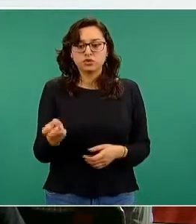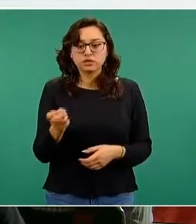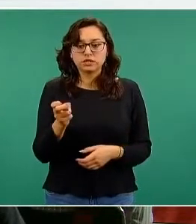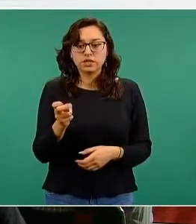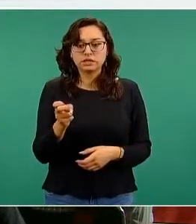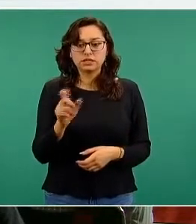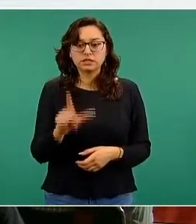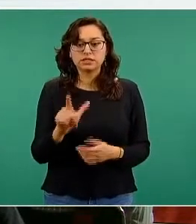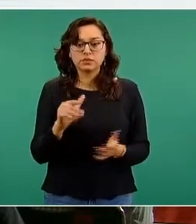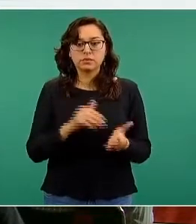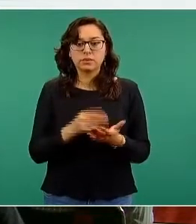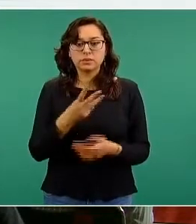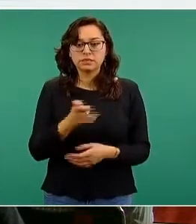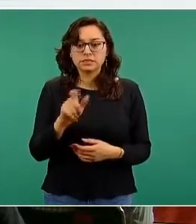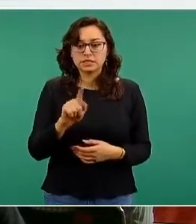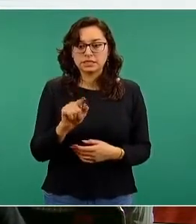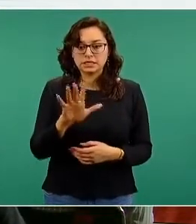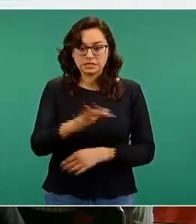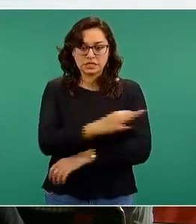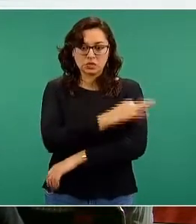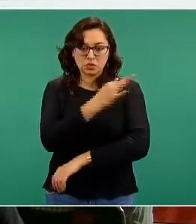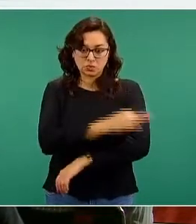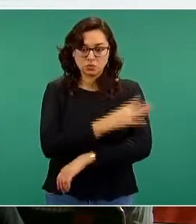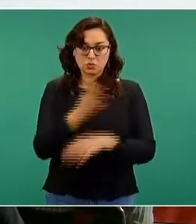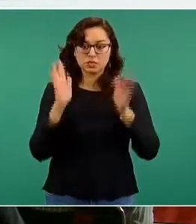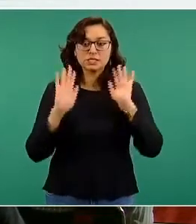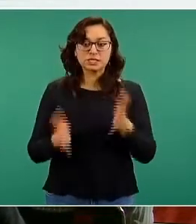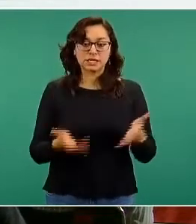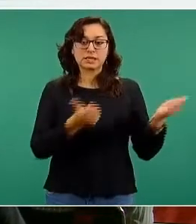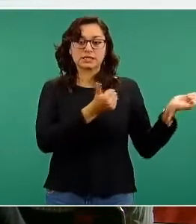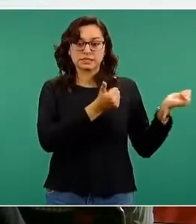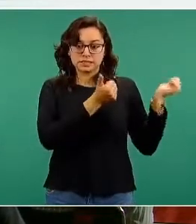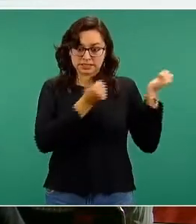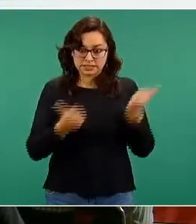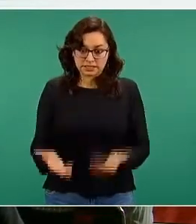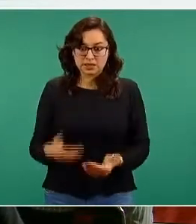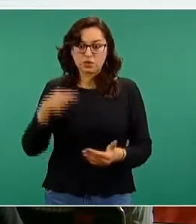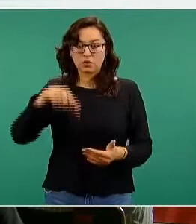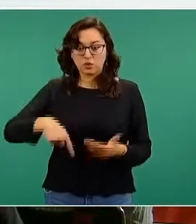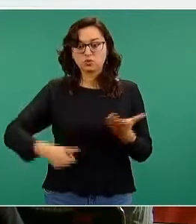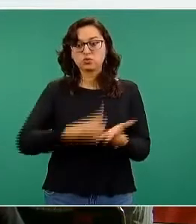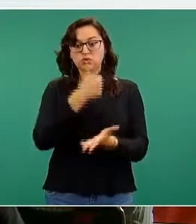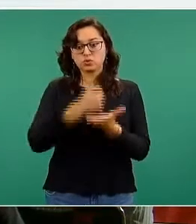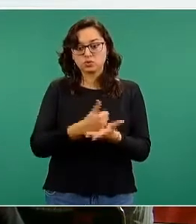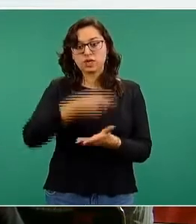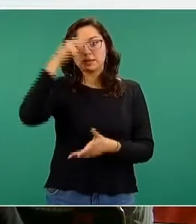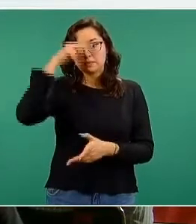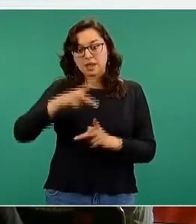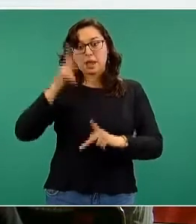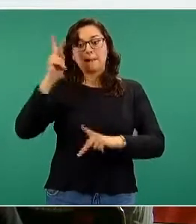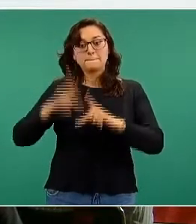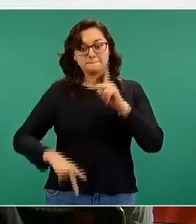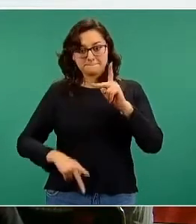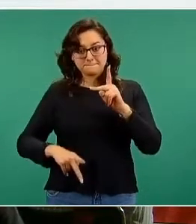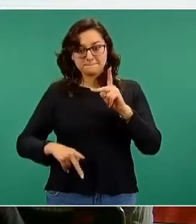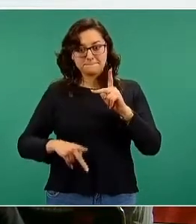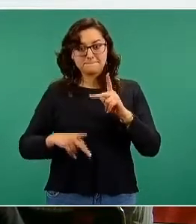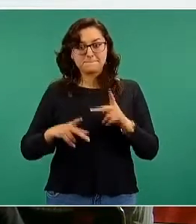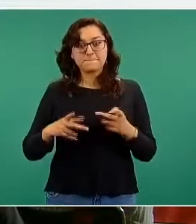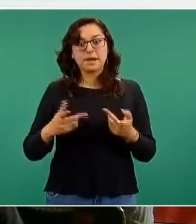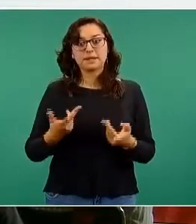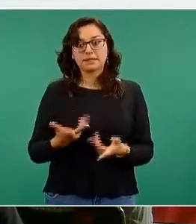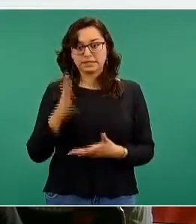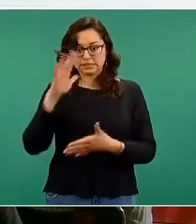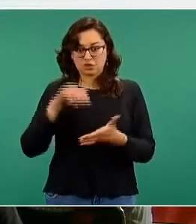219.375 dosis. Esto es mayormente, llegó a la Ciudad de México y solamente un componente menor a